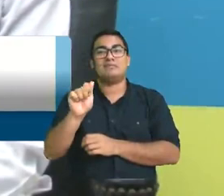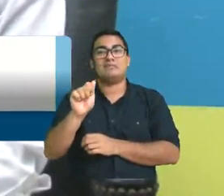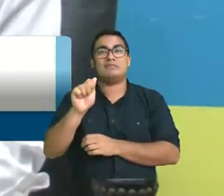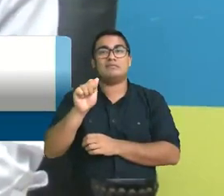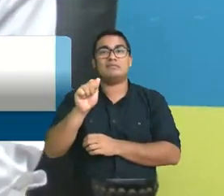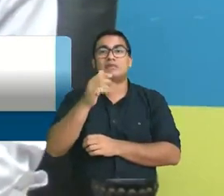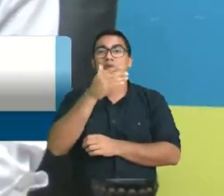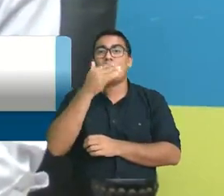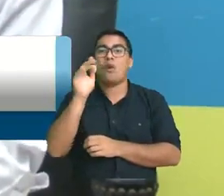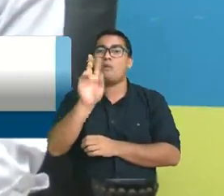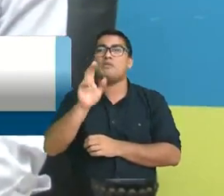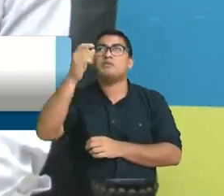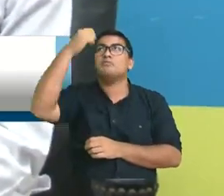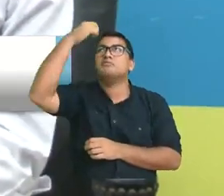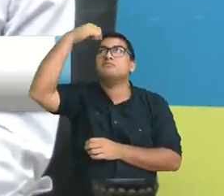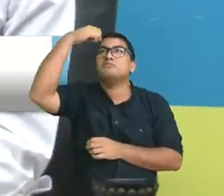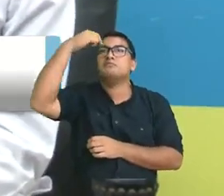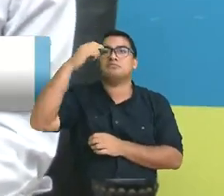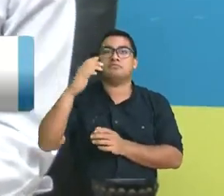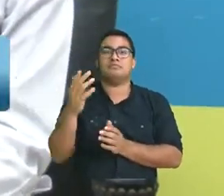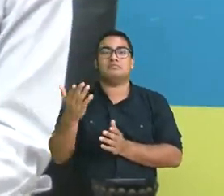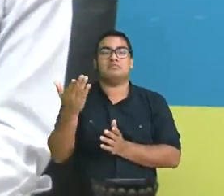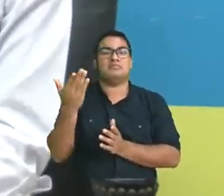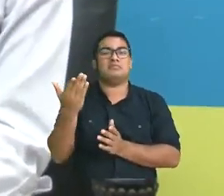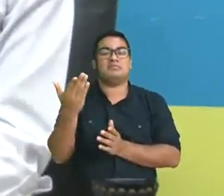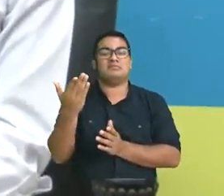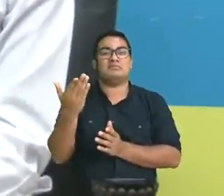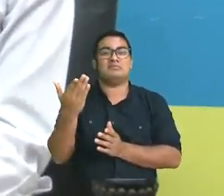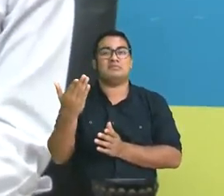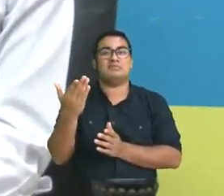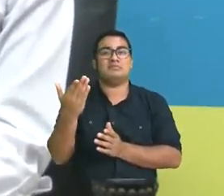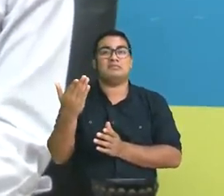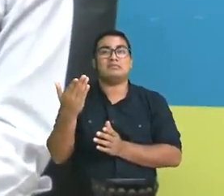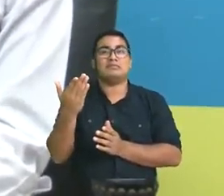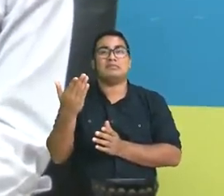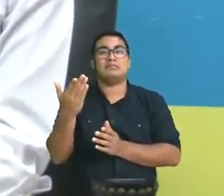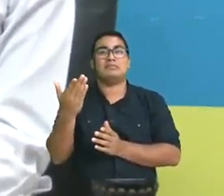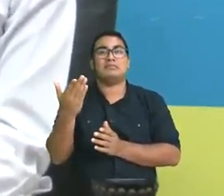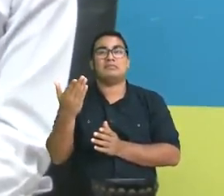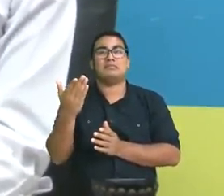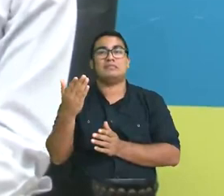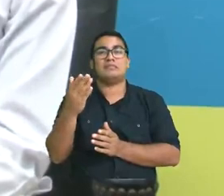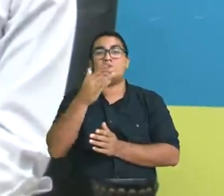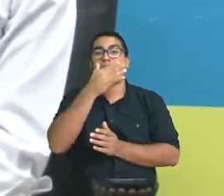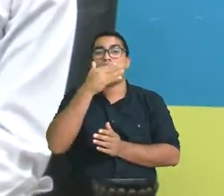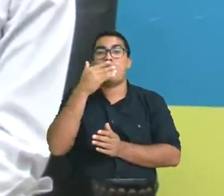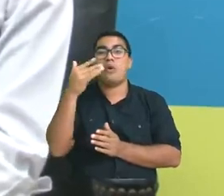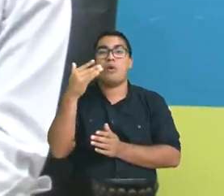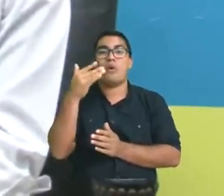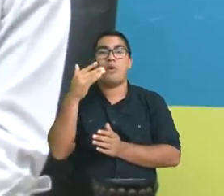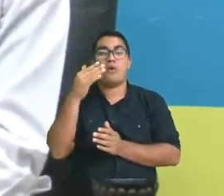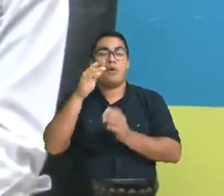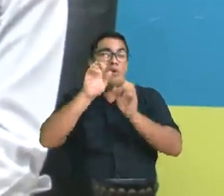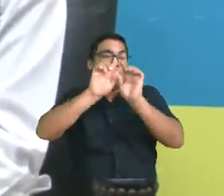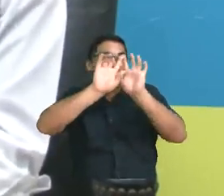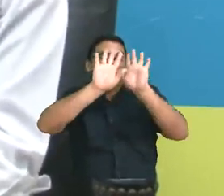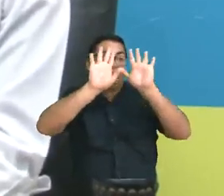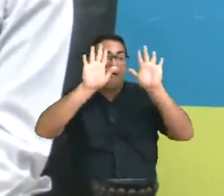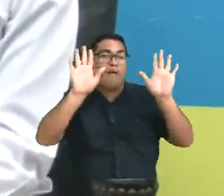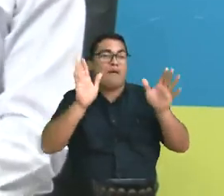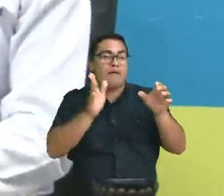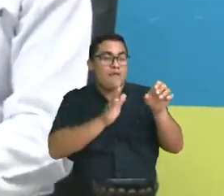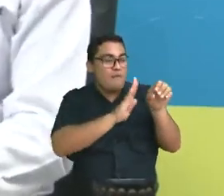como un color verde. Es un color verde que se aplica en la superficie ocular, y la córnea, que es la parte más transparente y